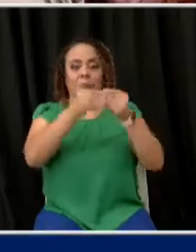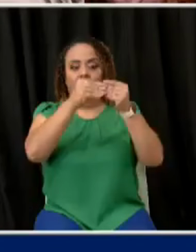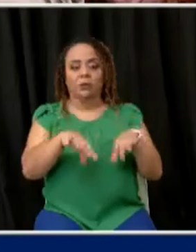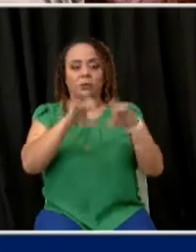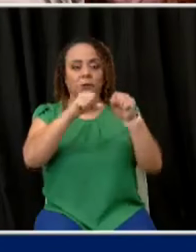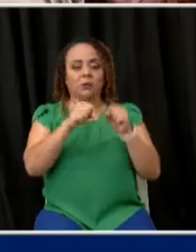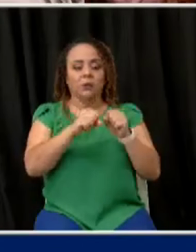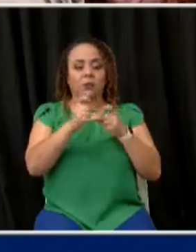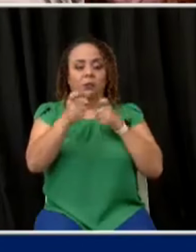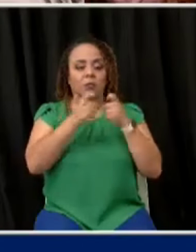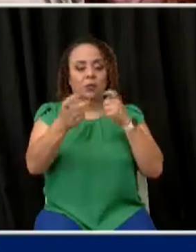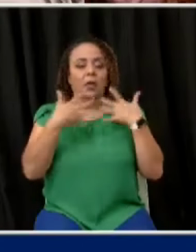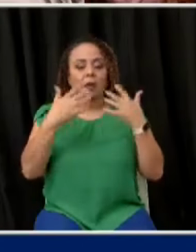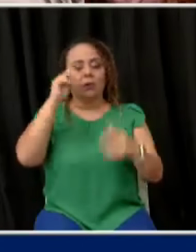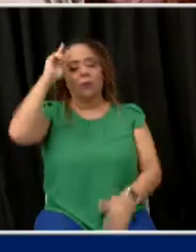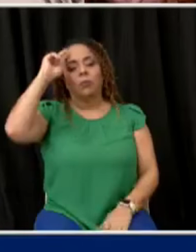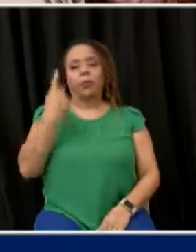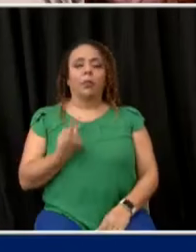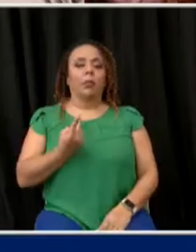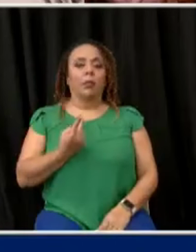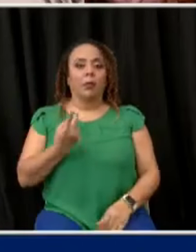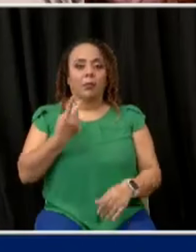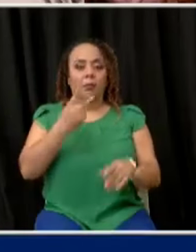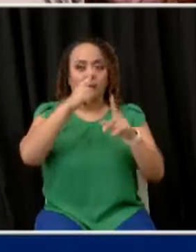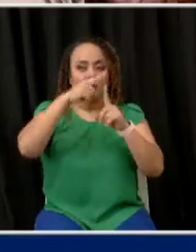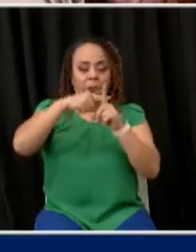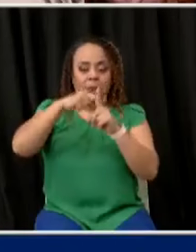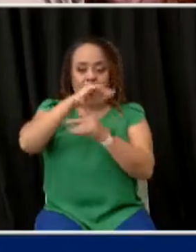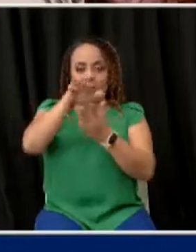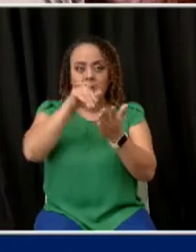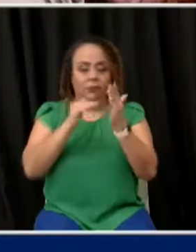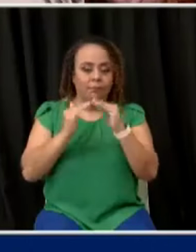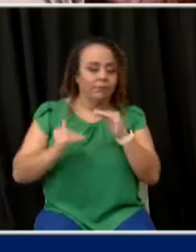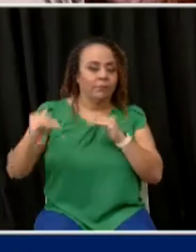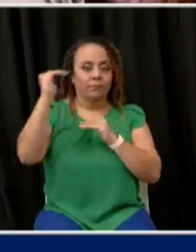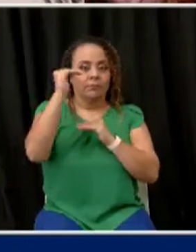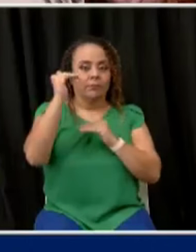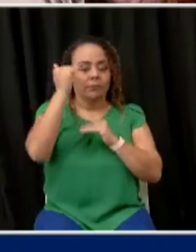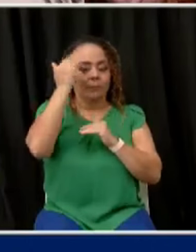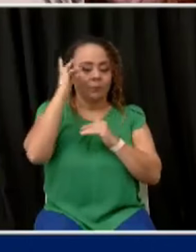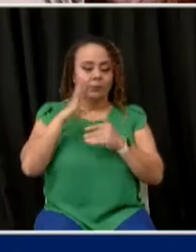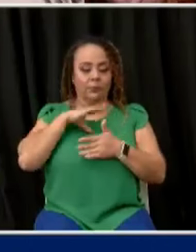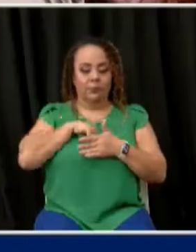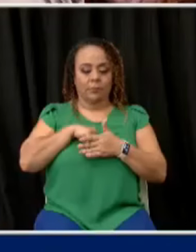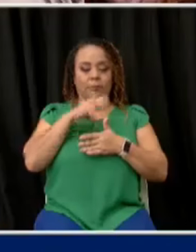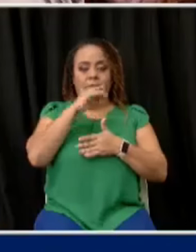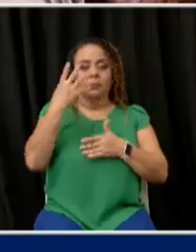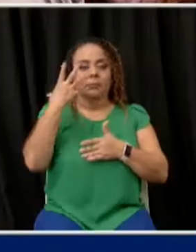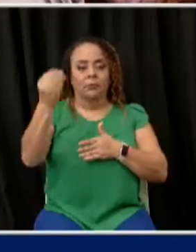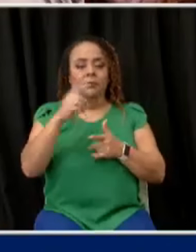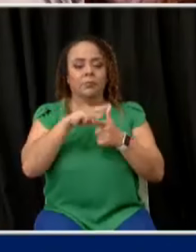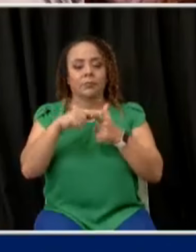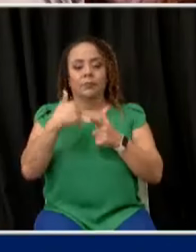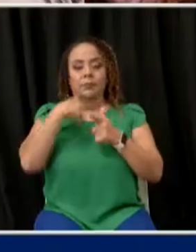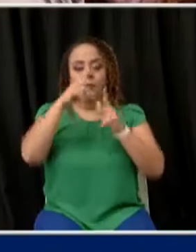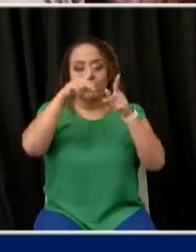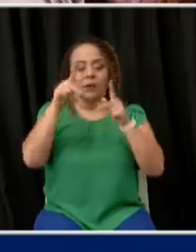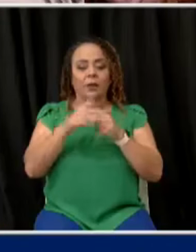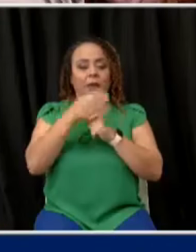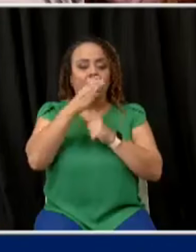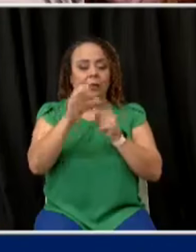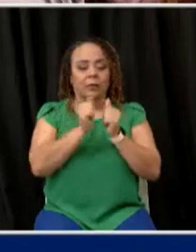de controlar el calor, la temperatura central sube por dentro y por fuera, entonces tenemos una persona caliente